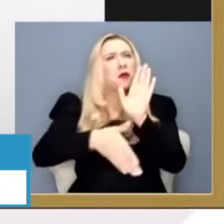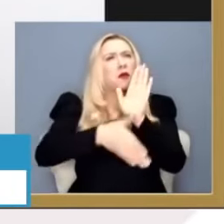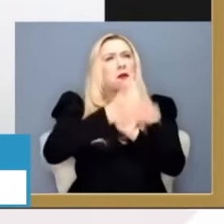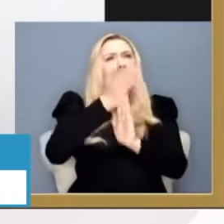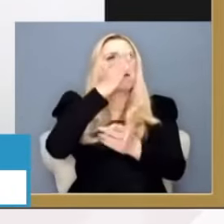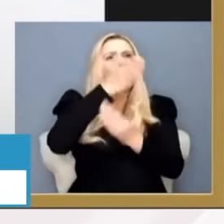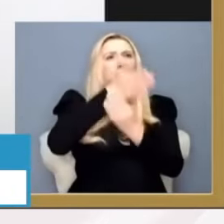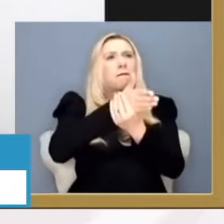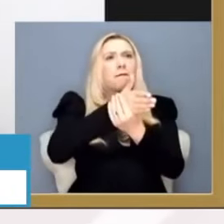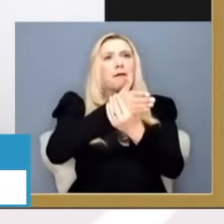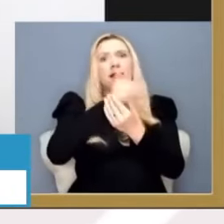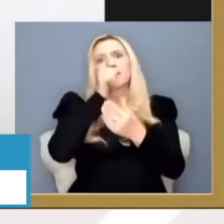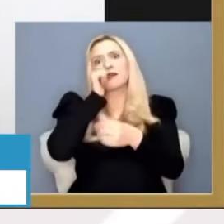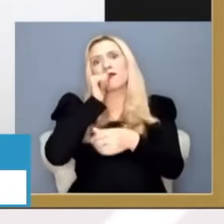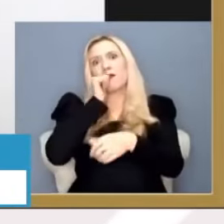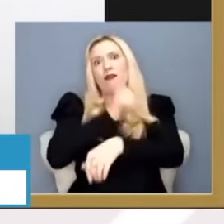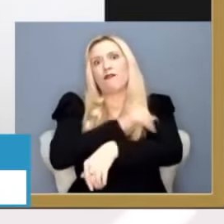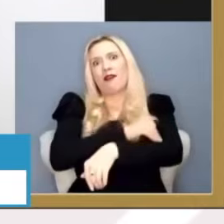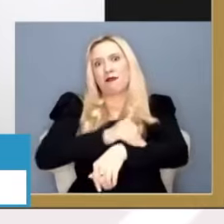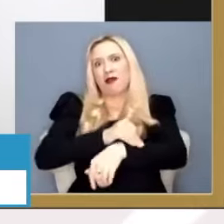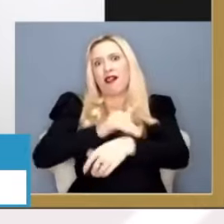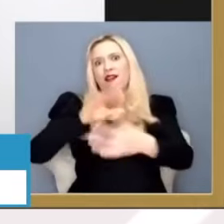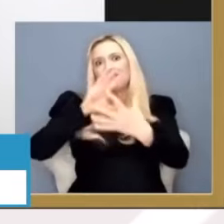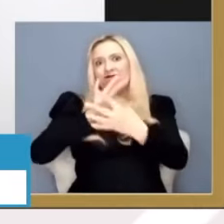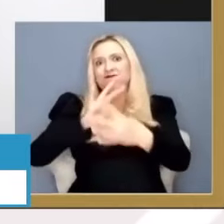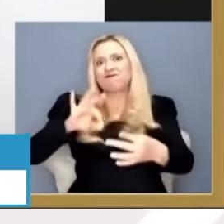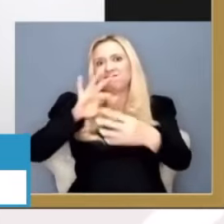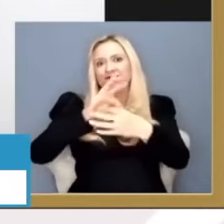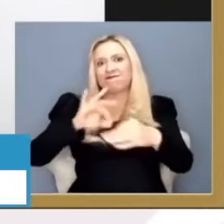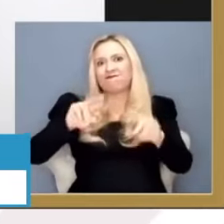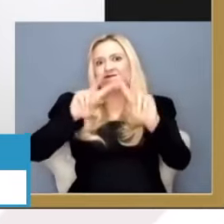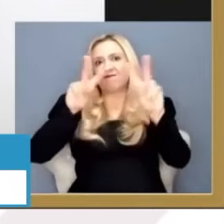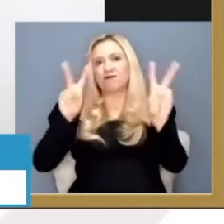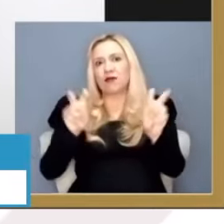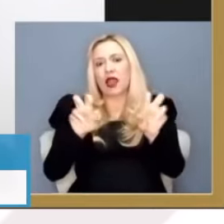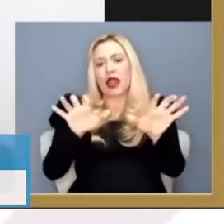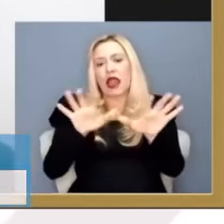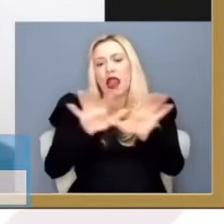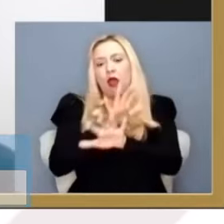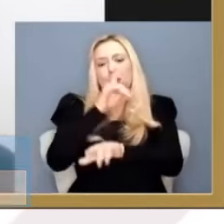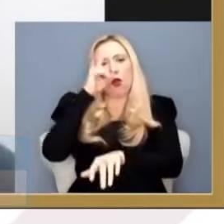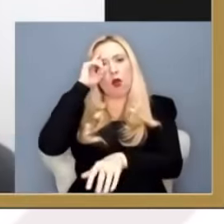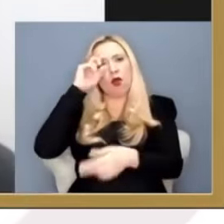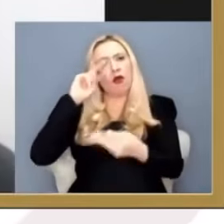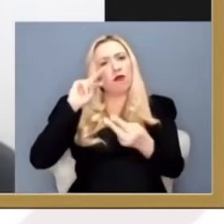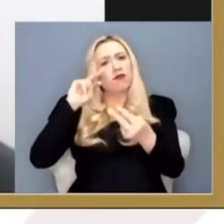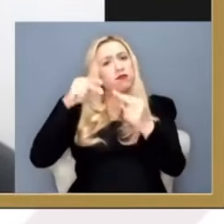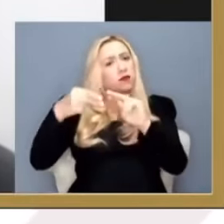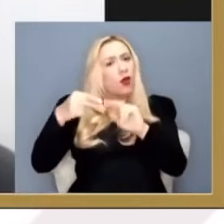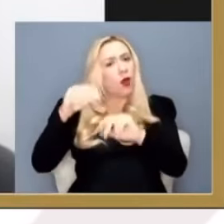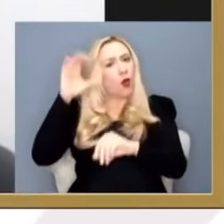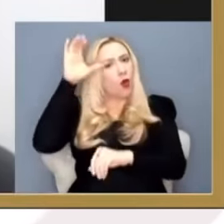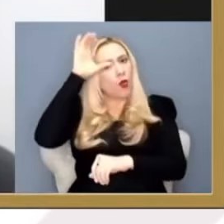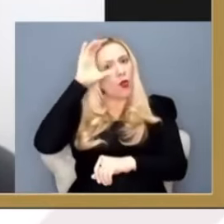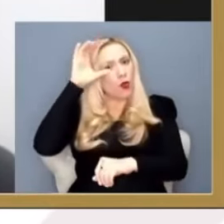la familia. Y creo que ahí radica muchísimo el cambio cultural sobre incluir a las